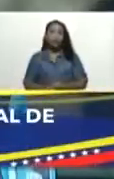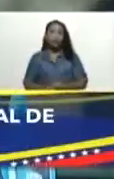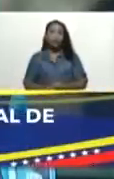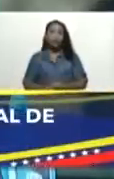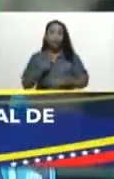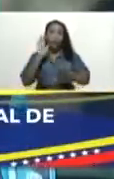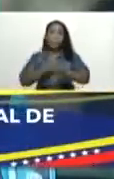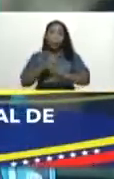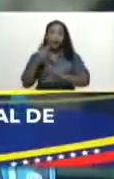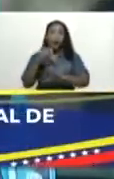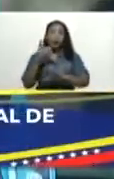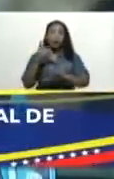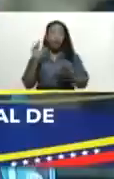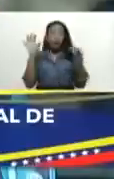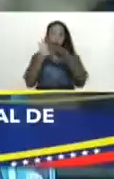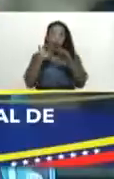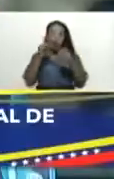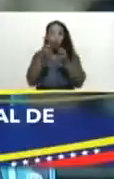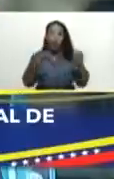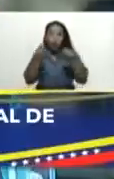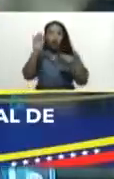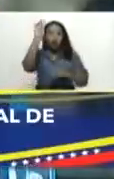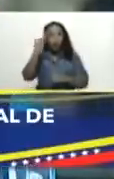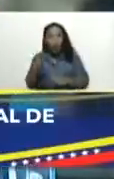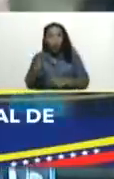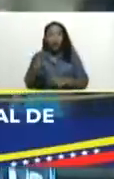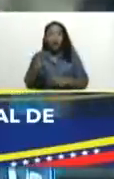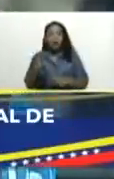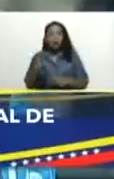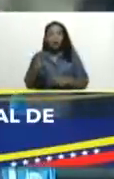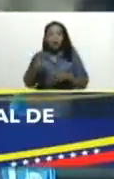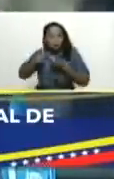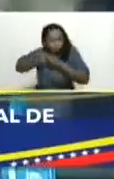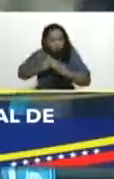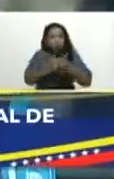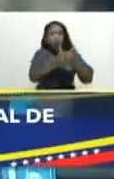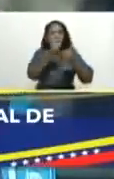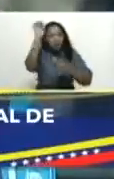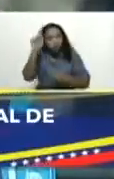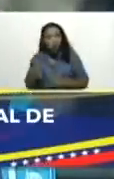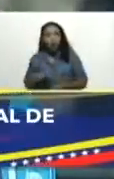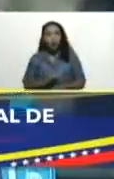porque unidos al bloqueo, a las sanciones diarias, a la persecución diaria,